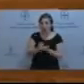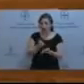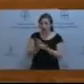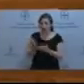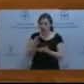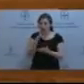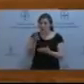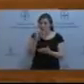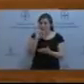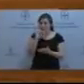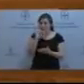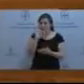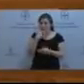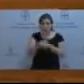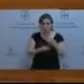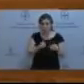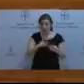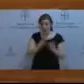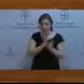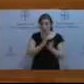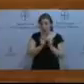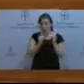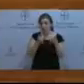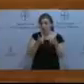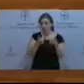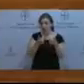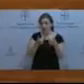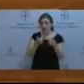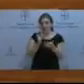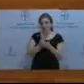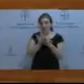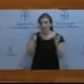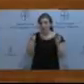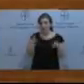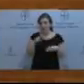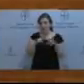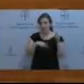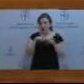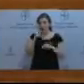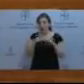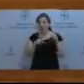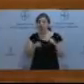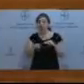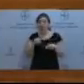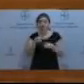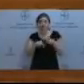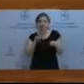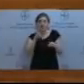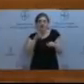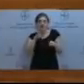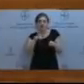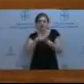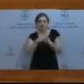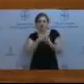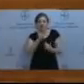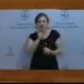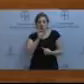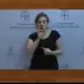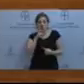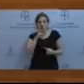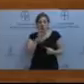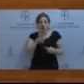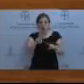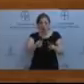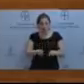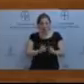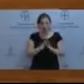hacer porque si no empezaba el curso sin que éstas se afrontaran. Este es el panorama que se van encontrando las familias. Dificultades para la adquisición de